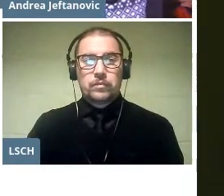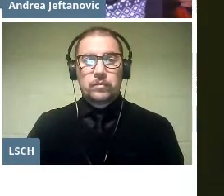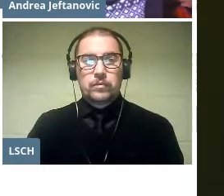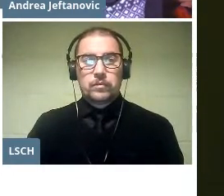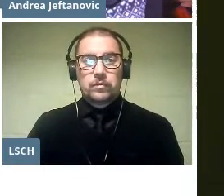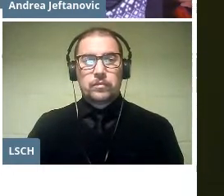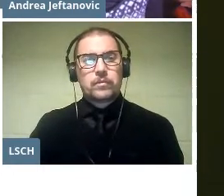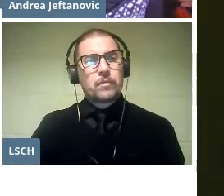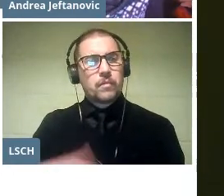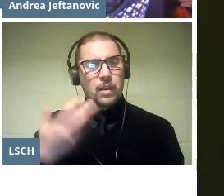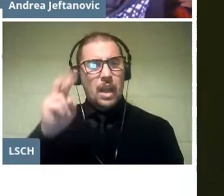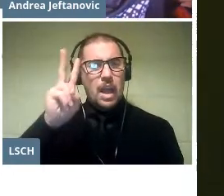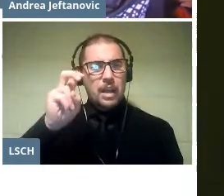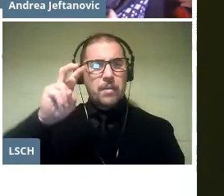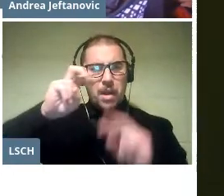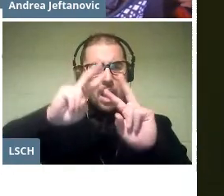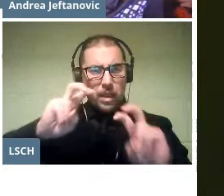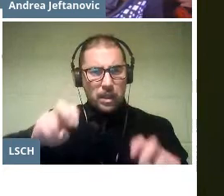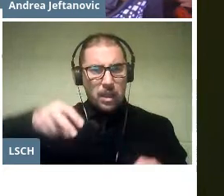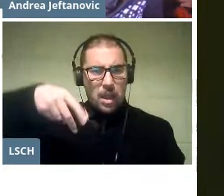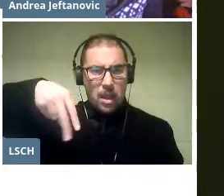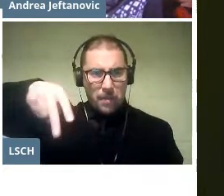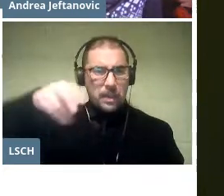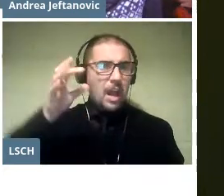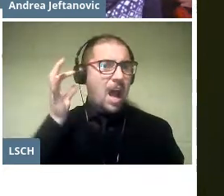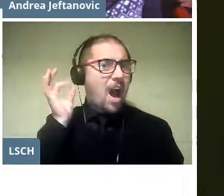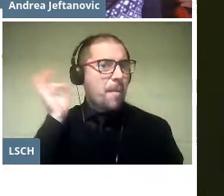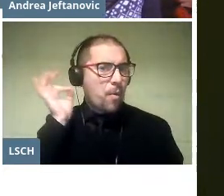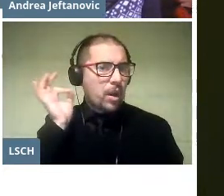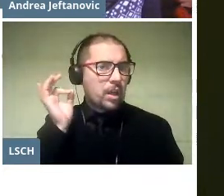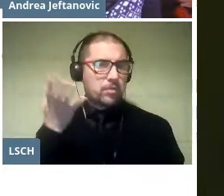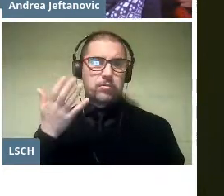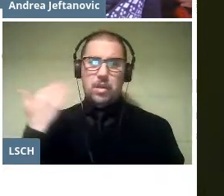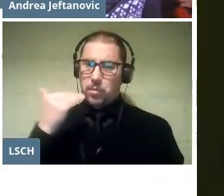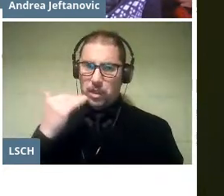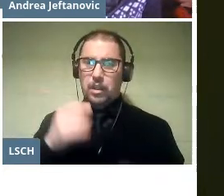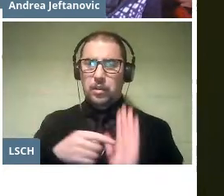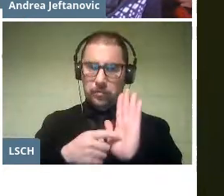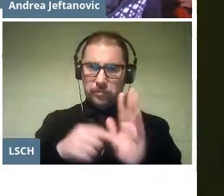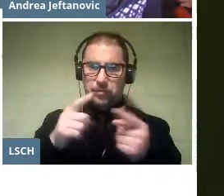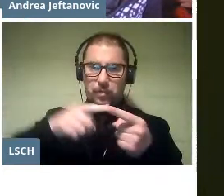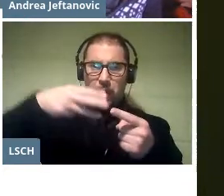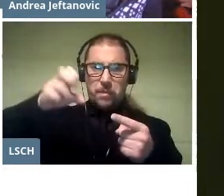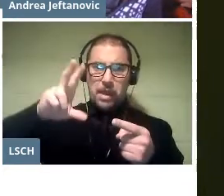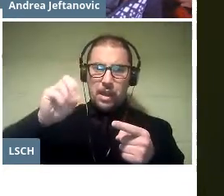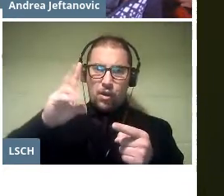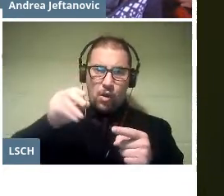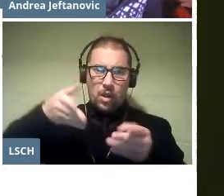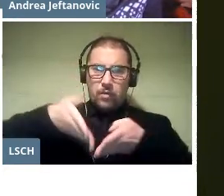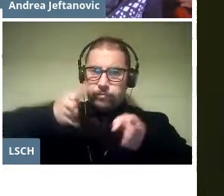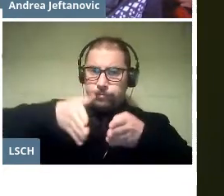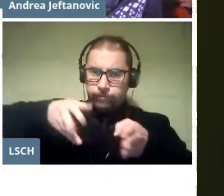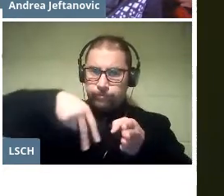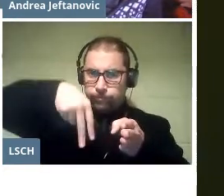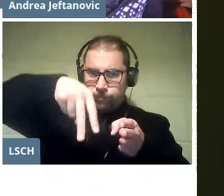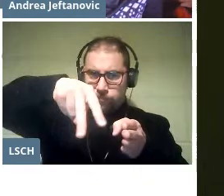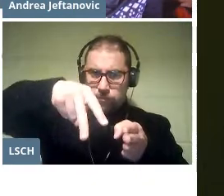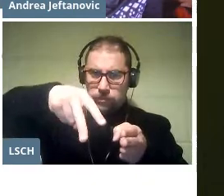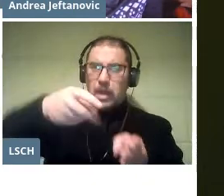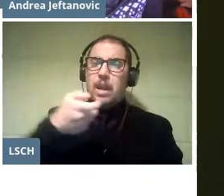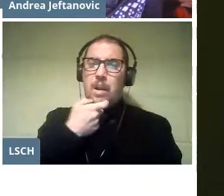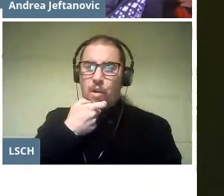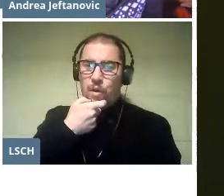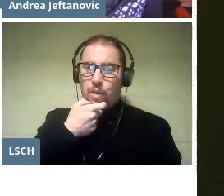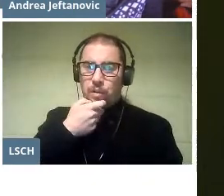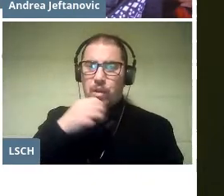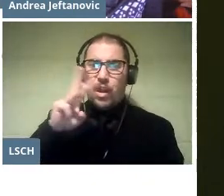Y en cuanto al análisis de las caminatas de las mujeres, destaco Merodeo Callejero, Una aventura londinense, de